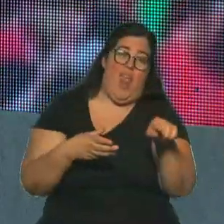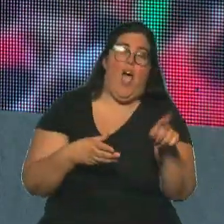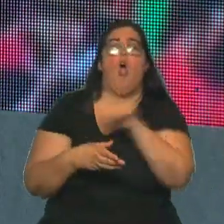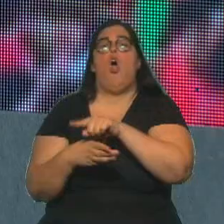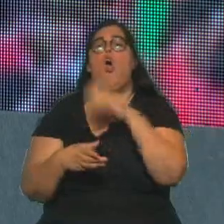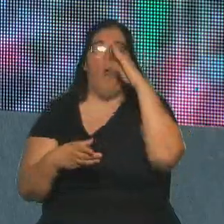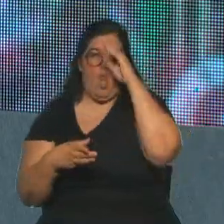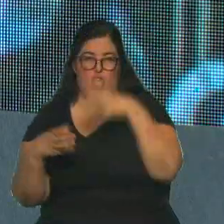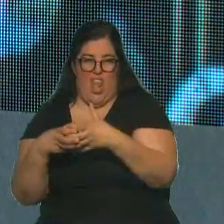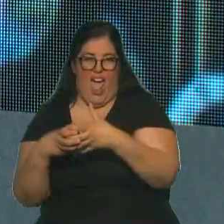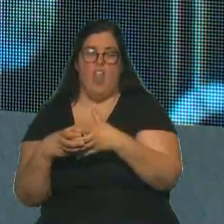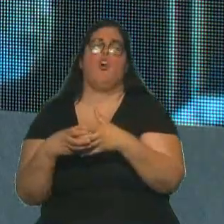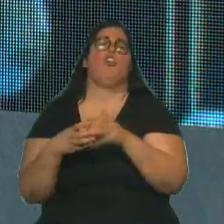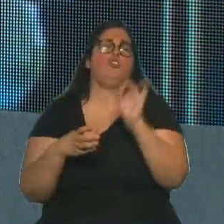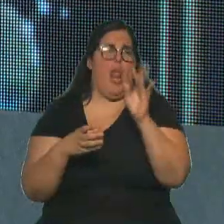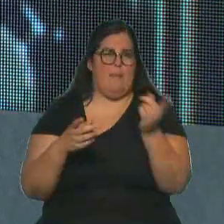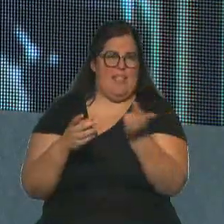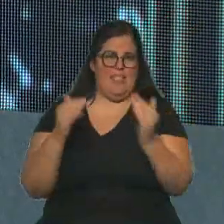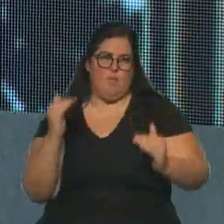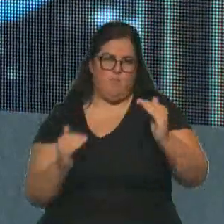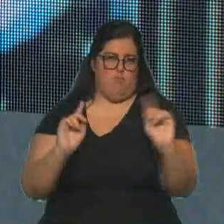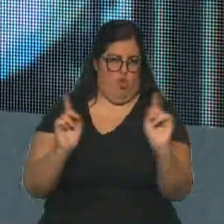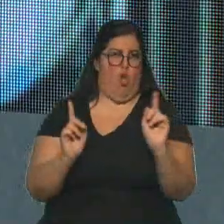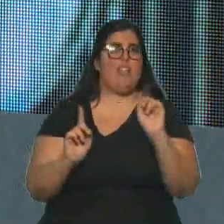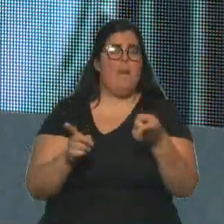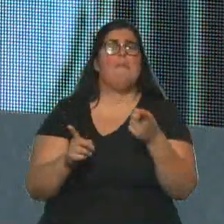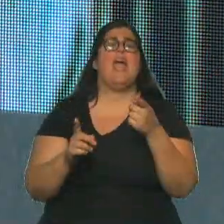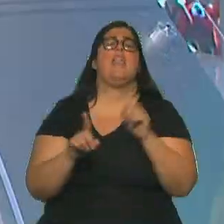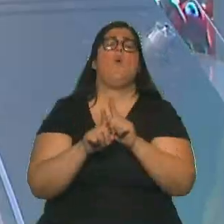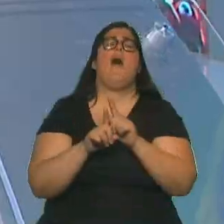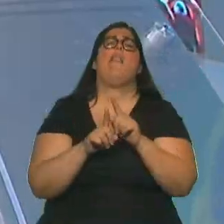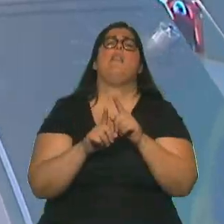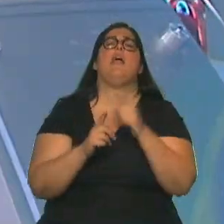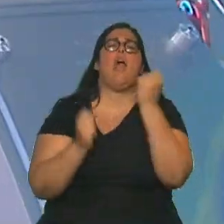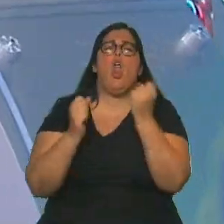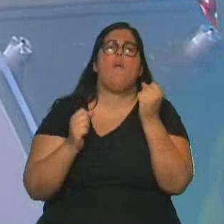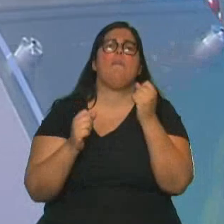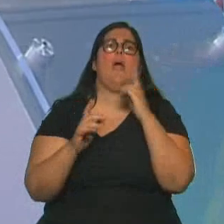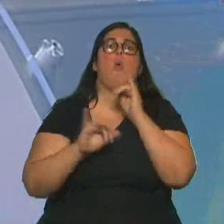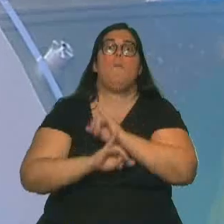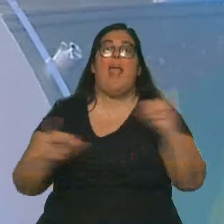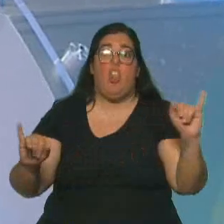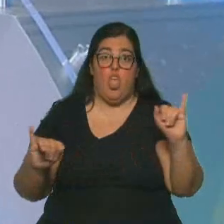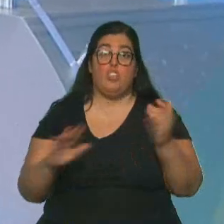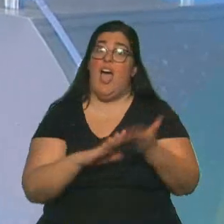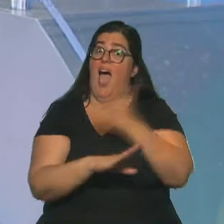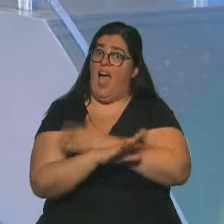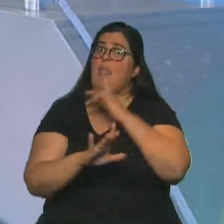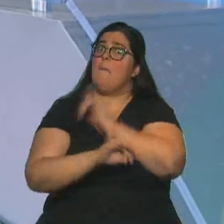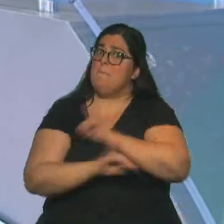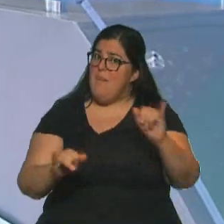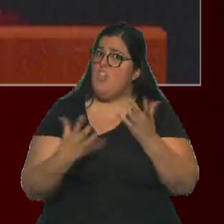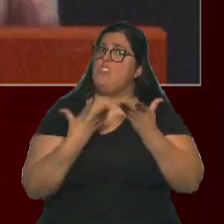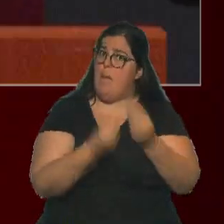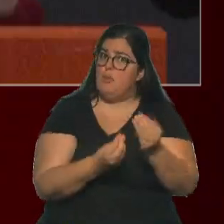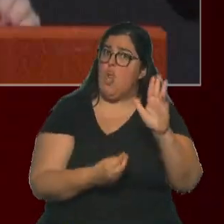poder económico, de los medios de comunicación, que si bien en la elección apoyaron a Lula, ya la primera